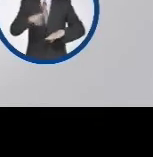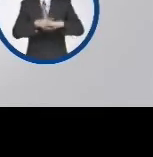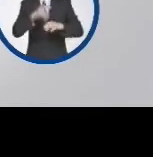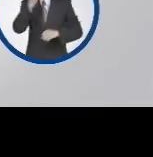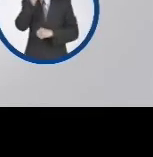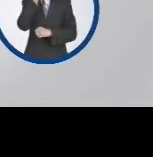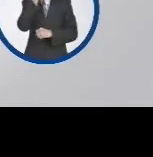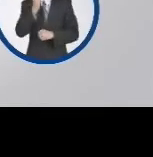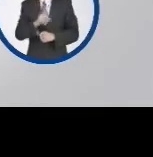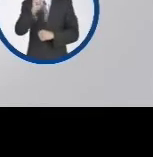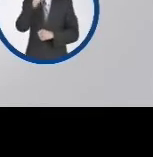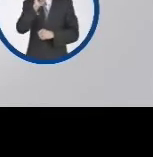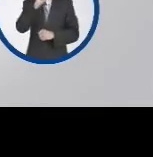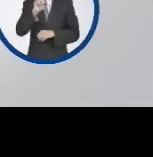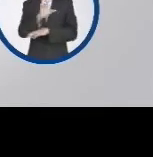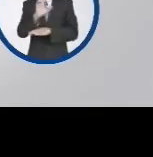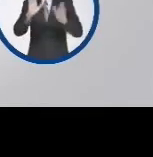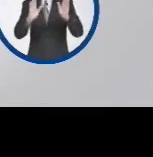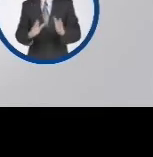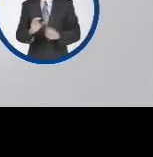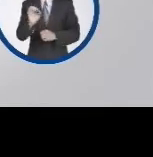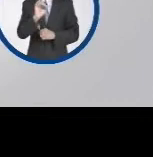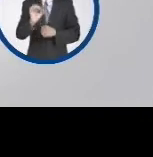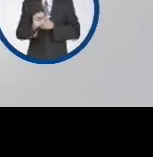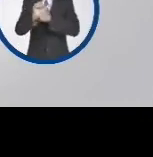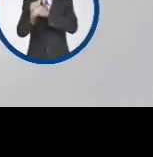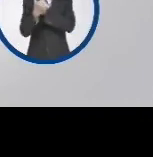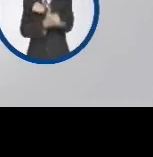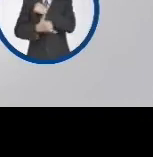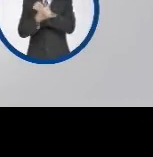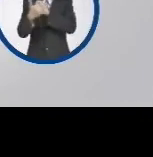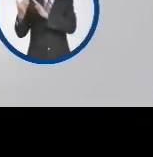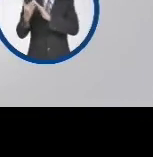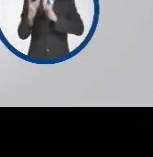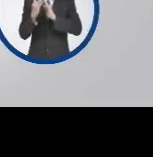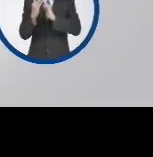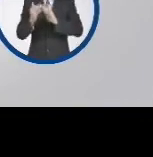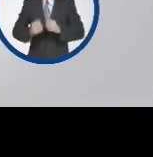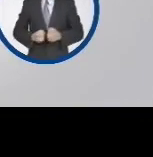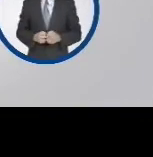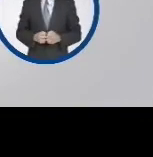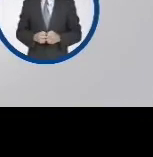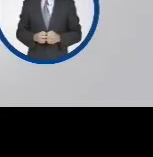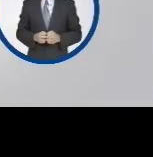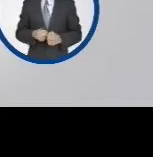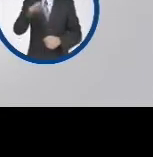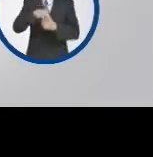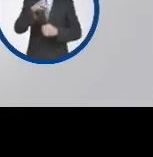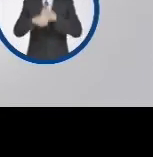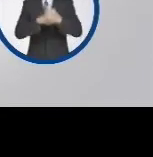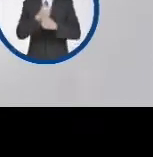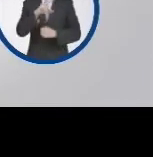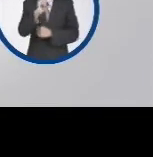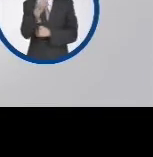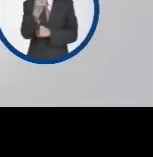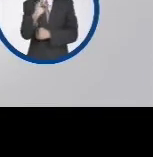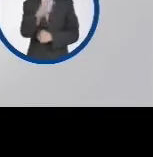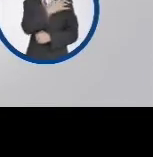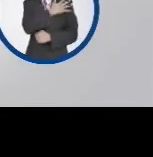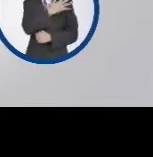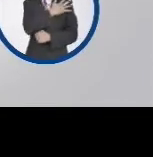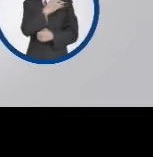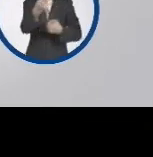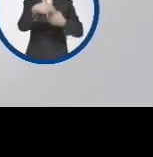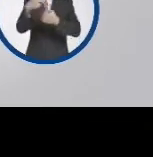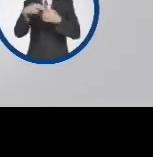pueblos y nacionalidades indígenas, afroecuatorianos o montubios y ecuatorianos residentes en el exterior. Elecciones